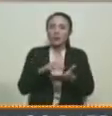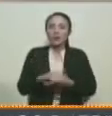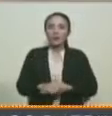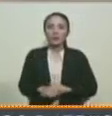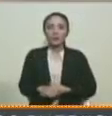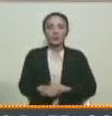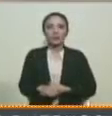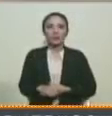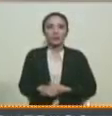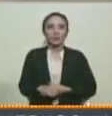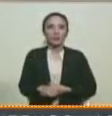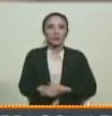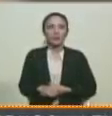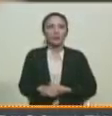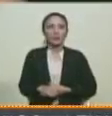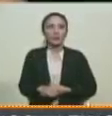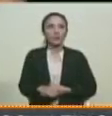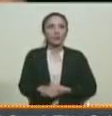país.